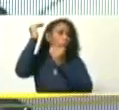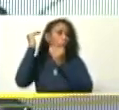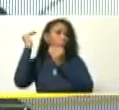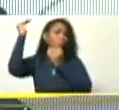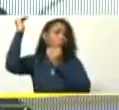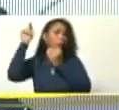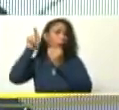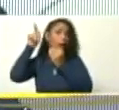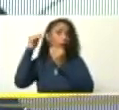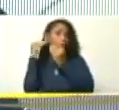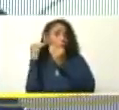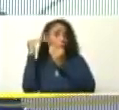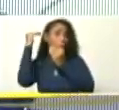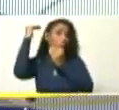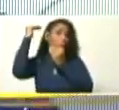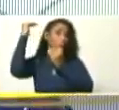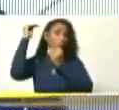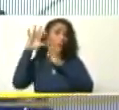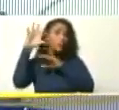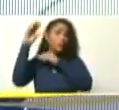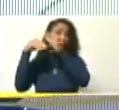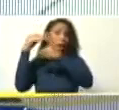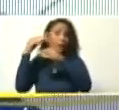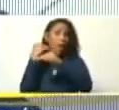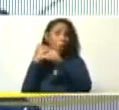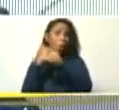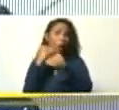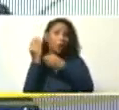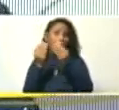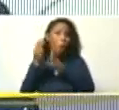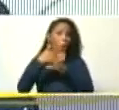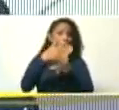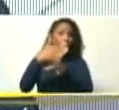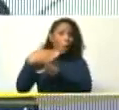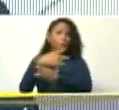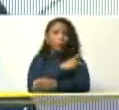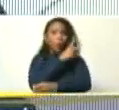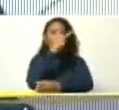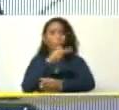alcanza, ahí también se establece un compartir entre poetas.